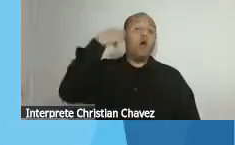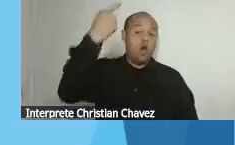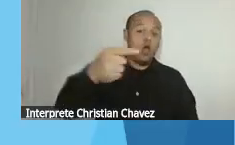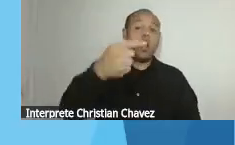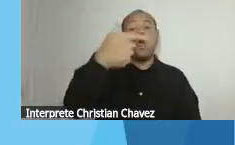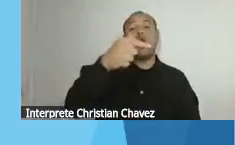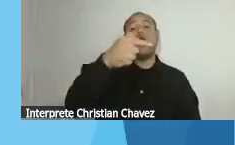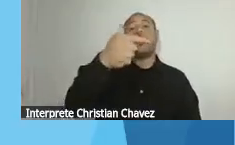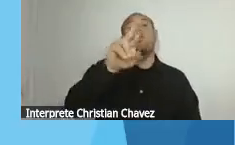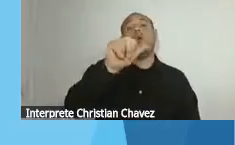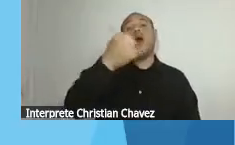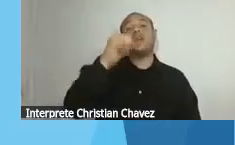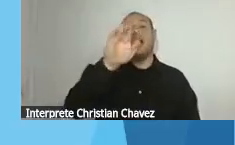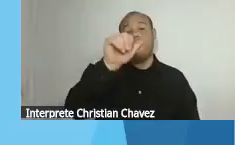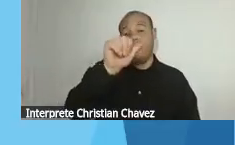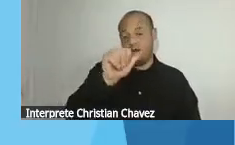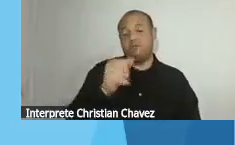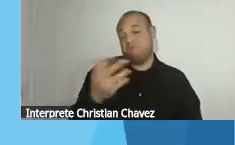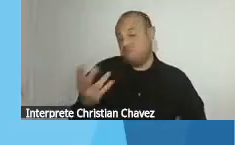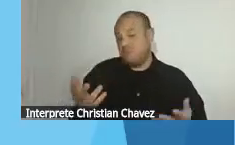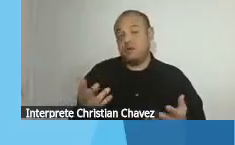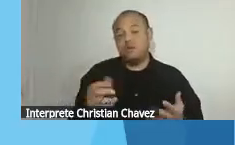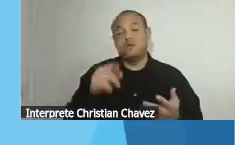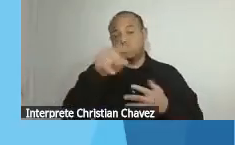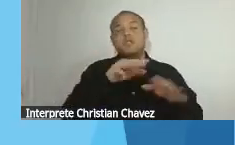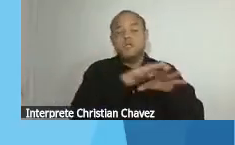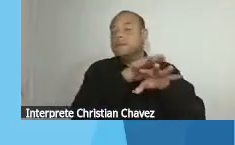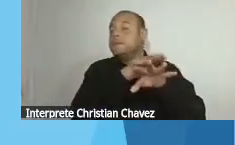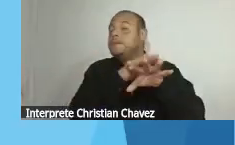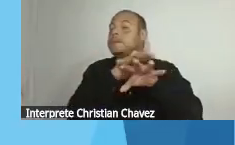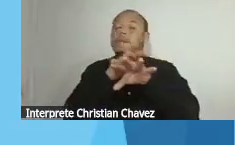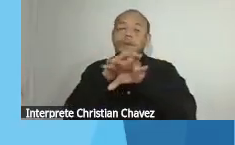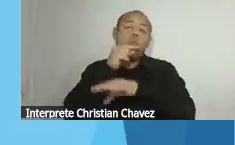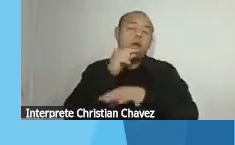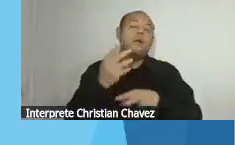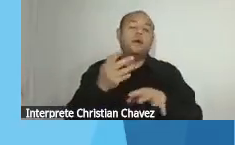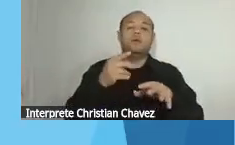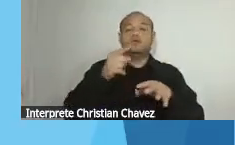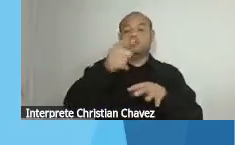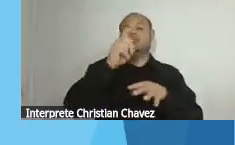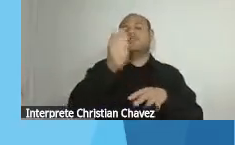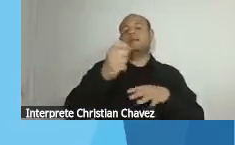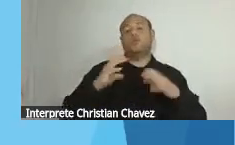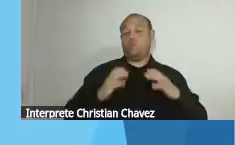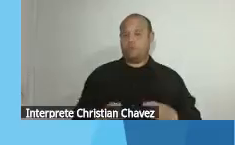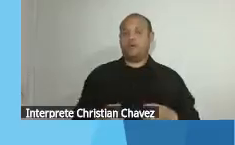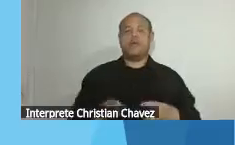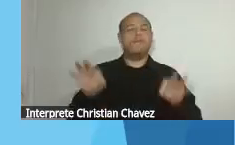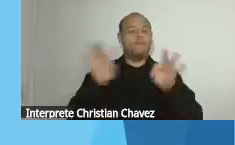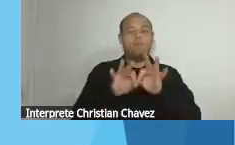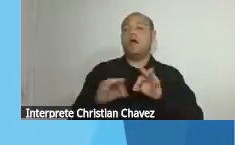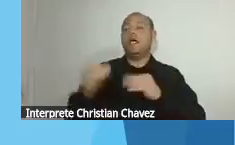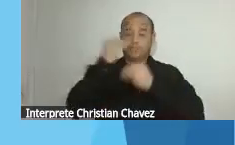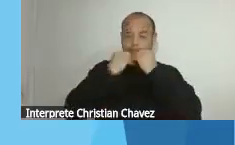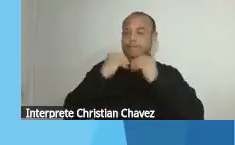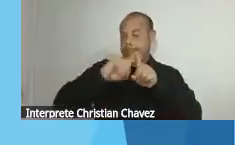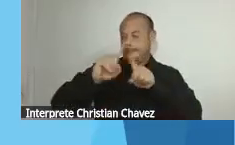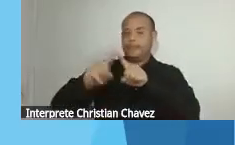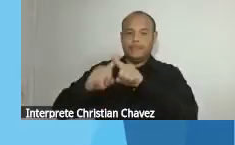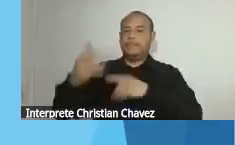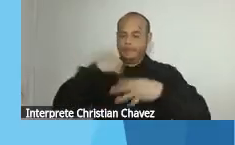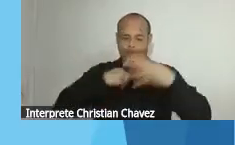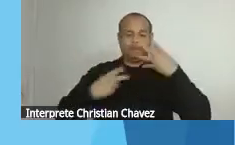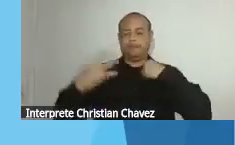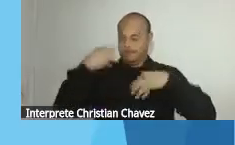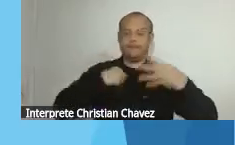¿De qué nos va a ayudar esta variedad? De que nuestro cuerpo esté recibiendo diferentes nutrientes y no